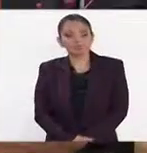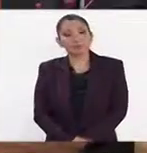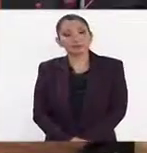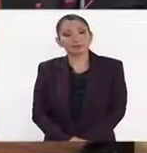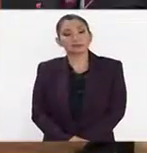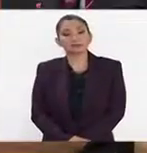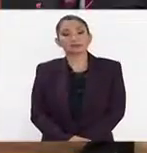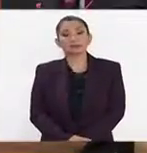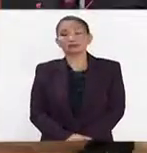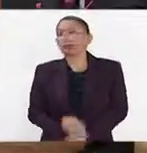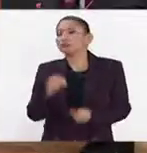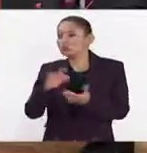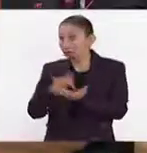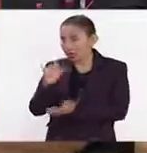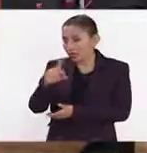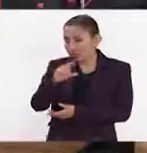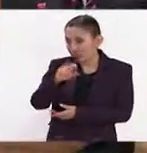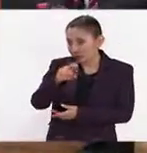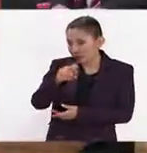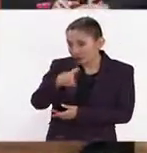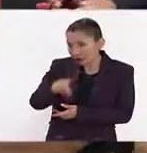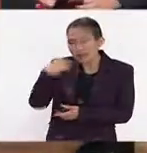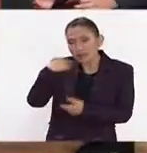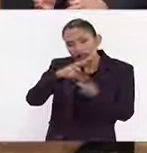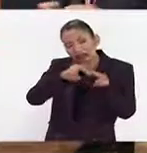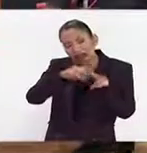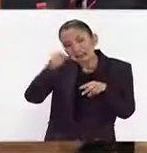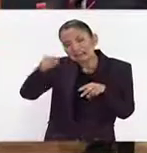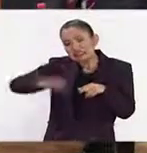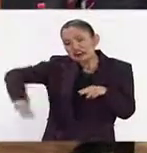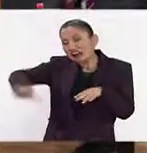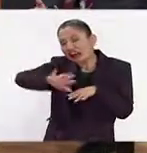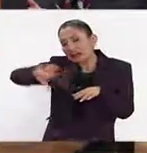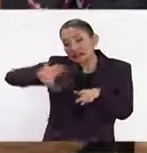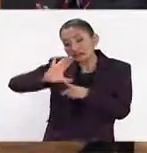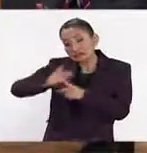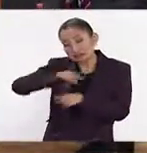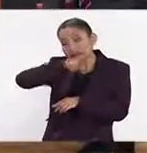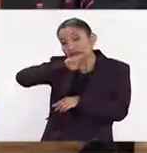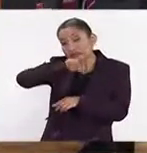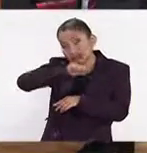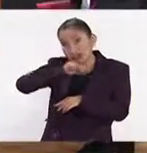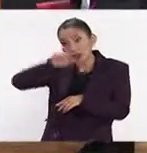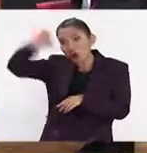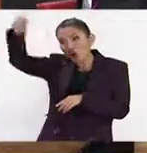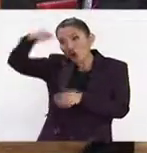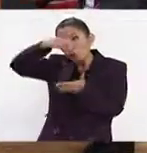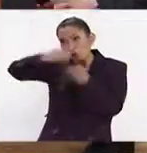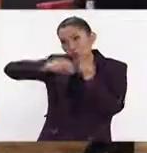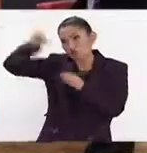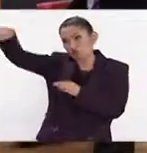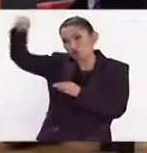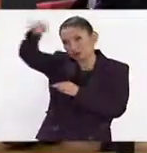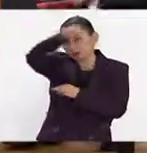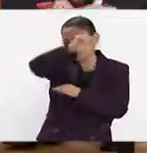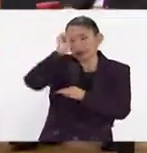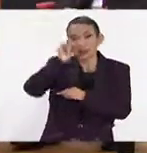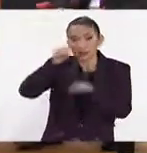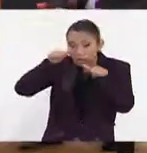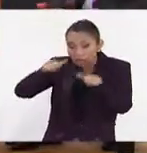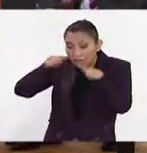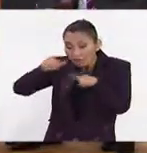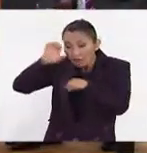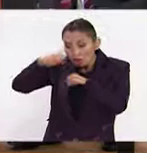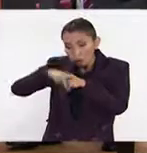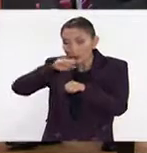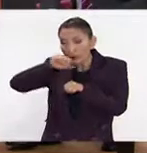reducirlo. Pues muchas gracias, David, por traernos gracias a este análisis sobre esta preocupación que también pasa en otras partes del mundo. Muchas veces nos concentramos solo en